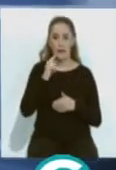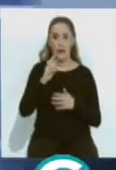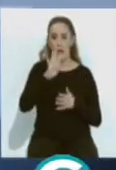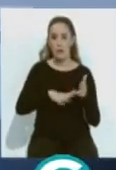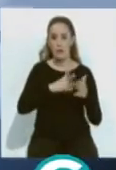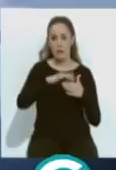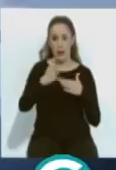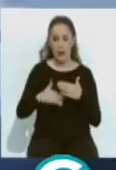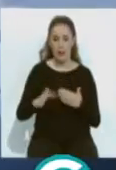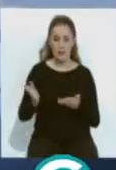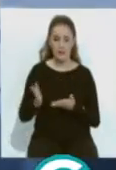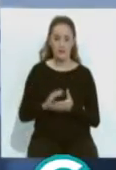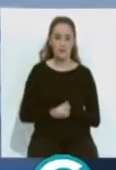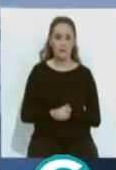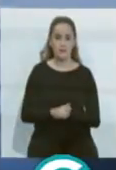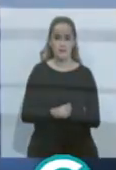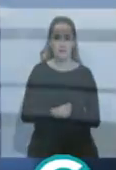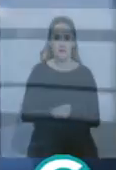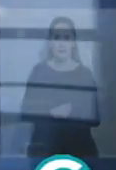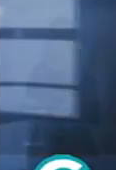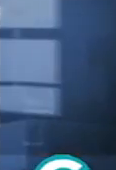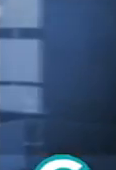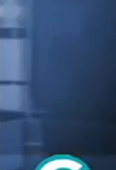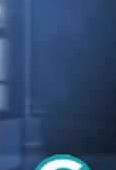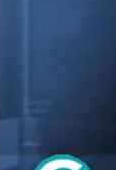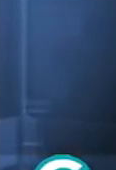la tabla de oleajes y de mareas.